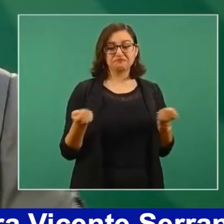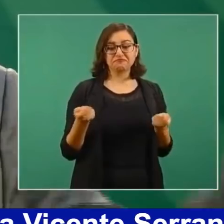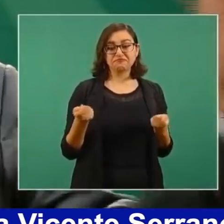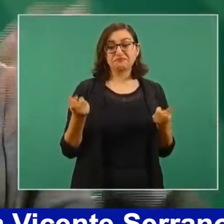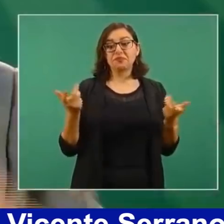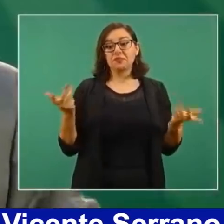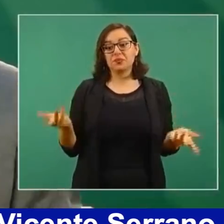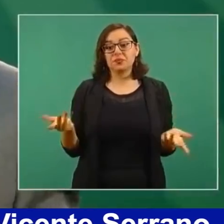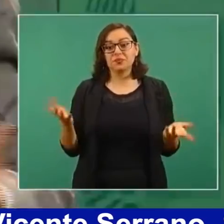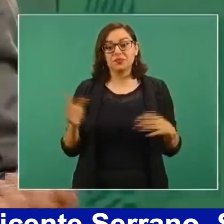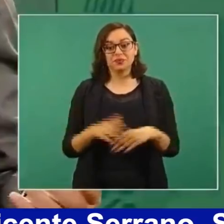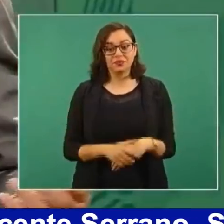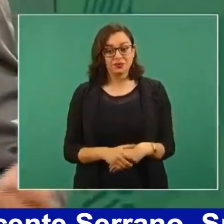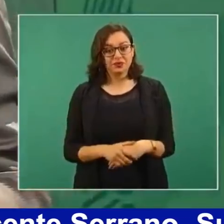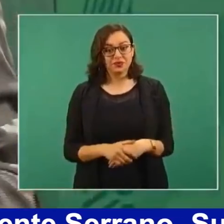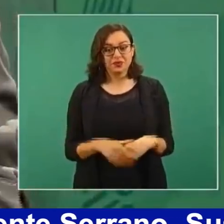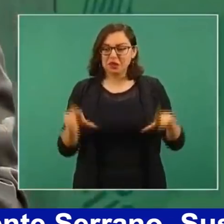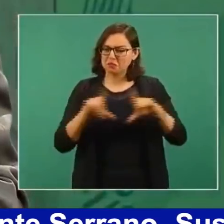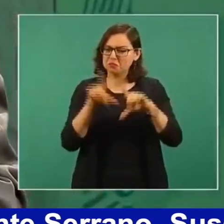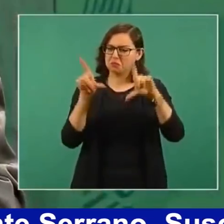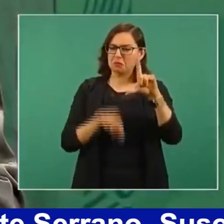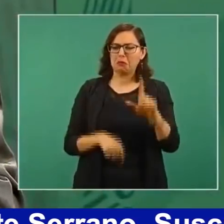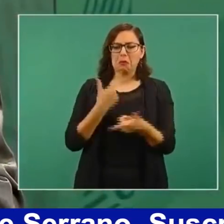pensando que México es tierra de conquista.